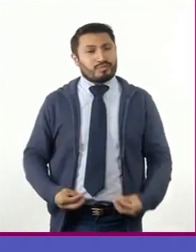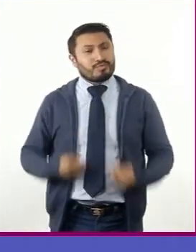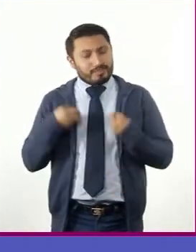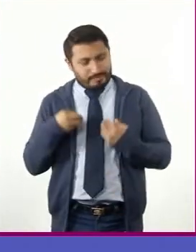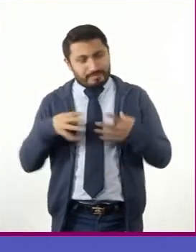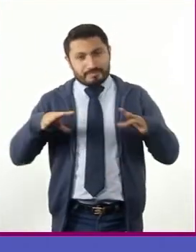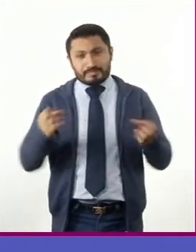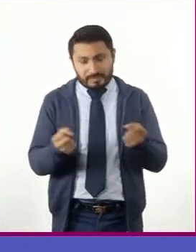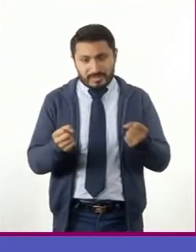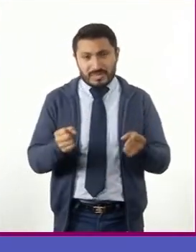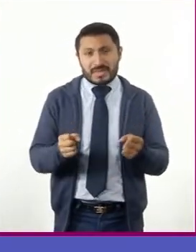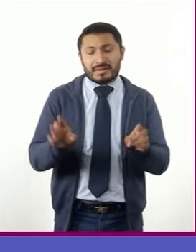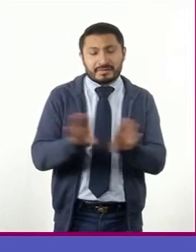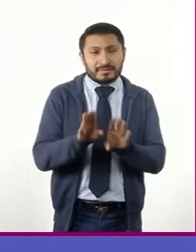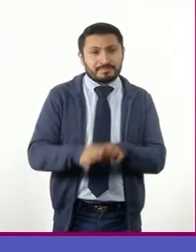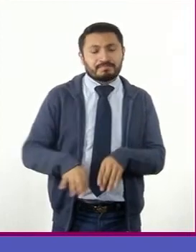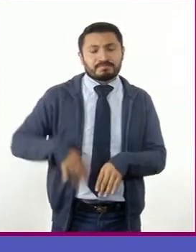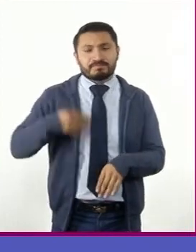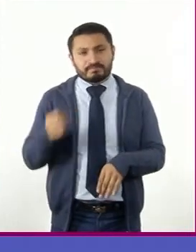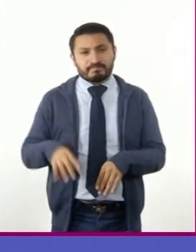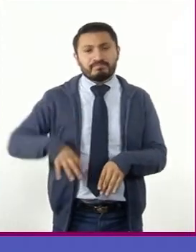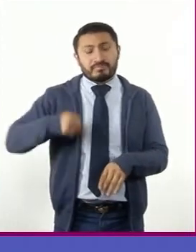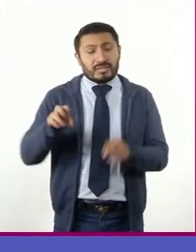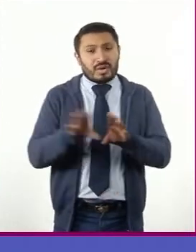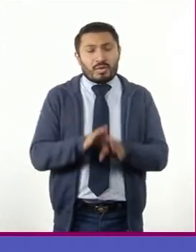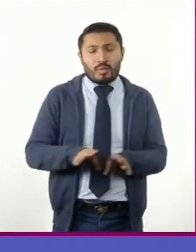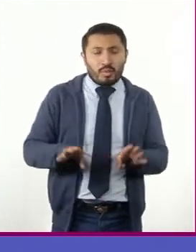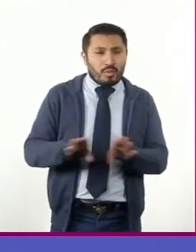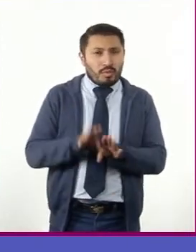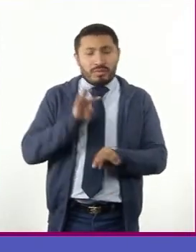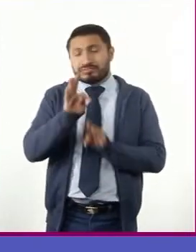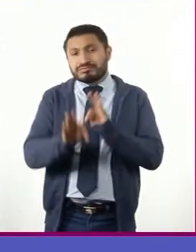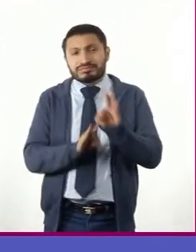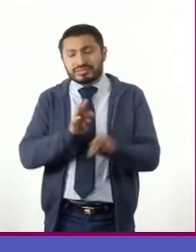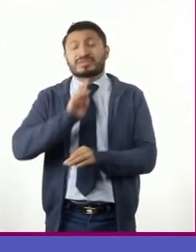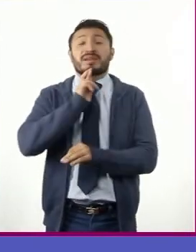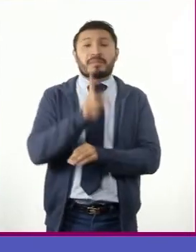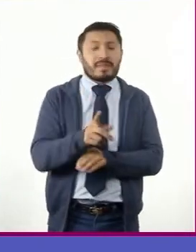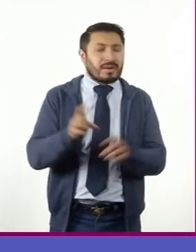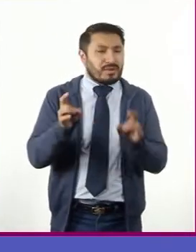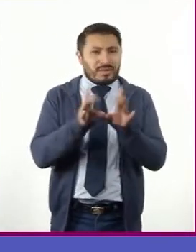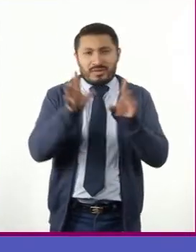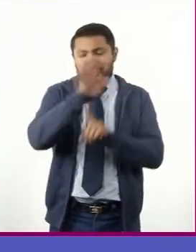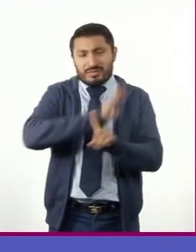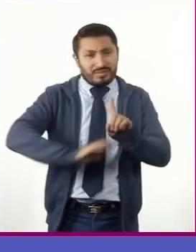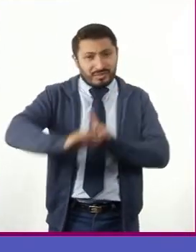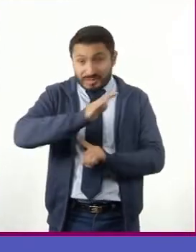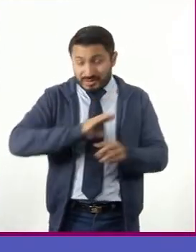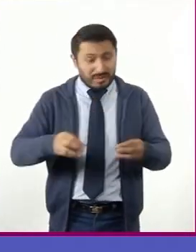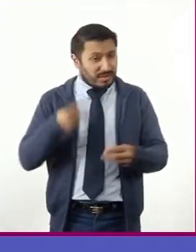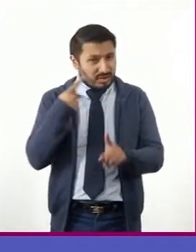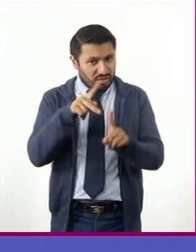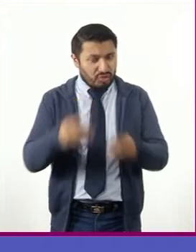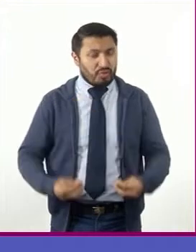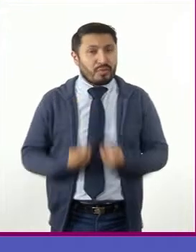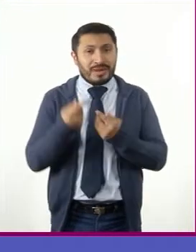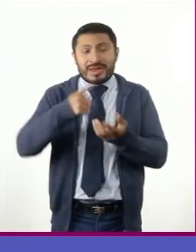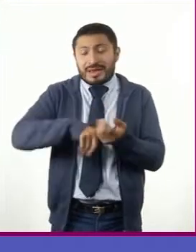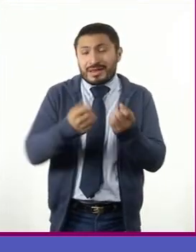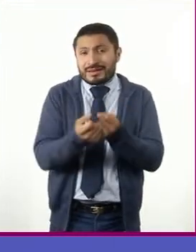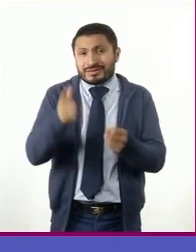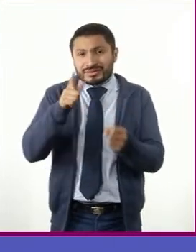personaje que está luchando o tratando de mejorar su situación ante una sociedad que